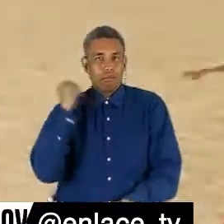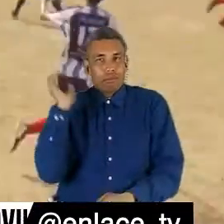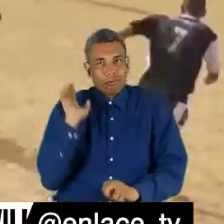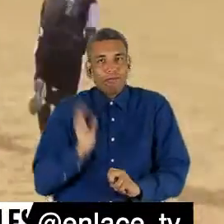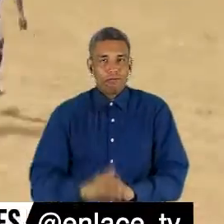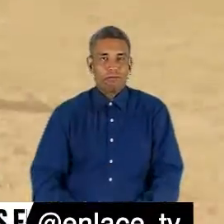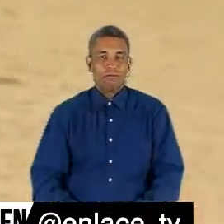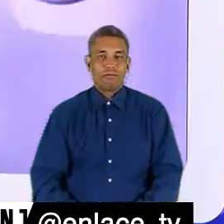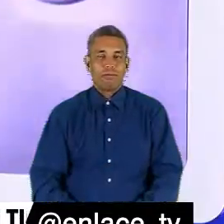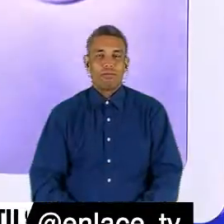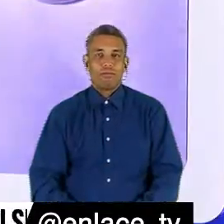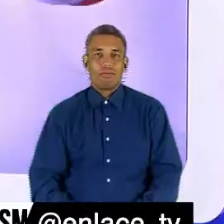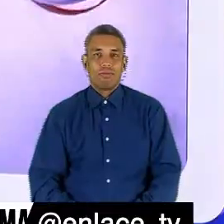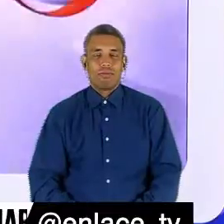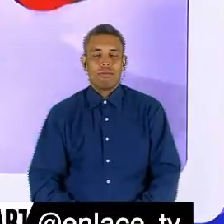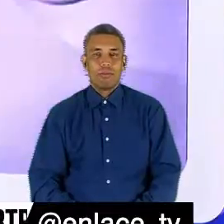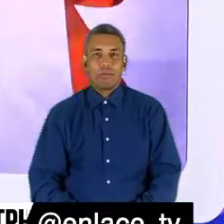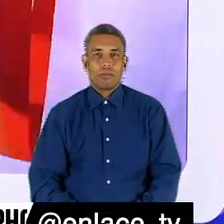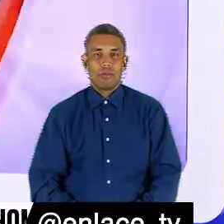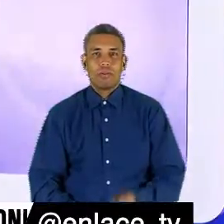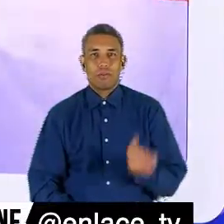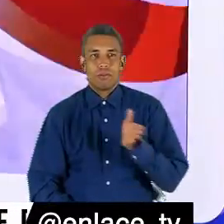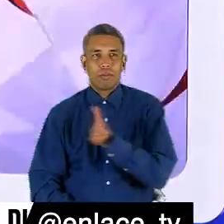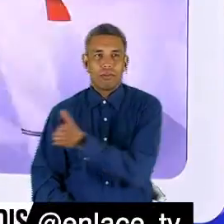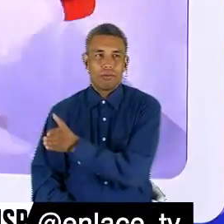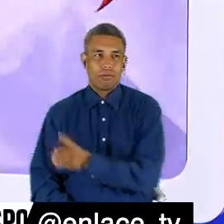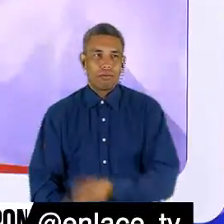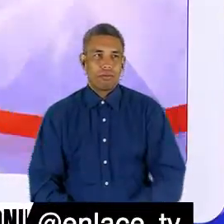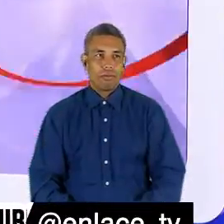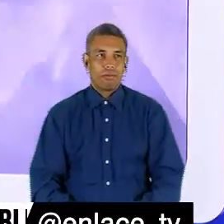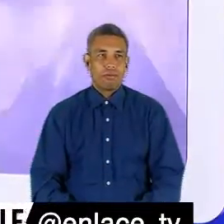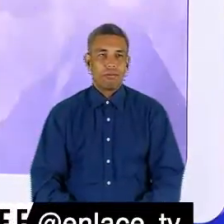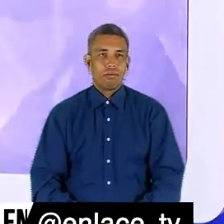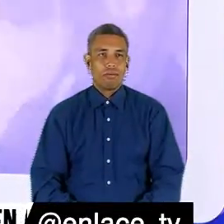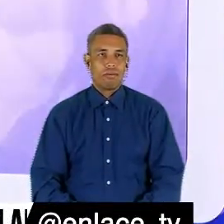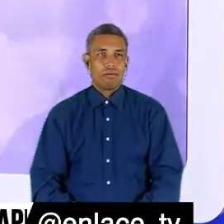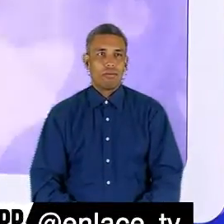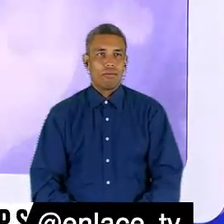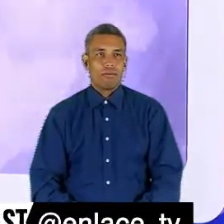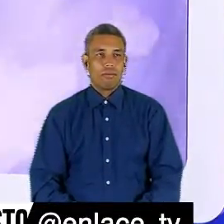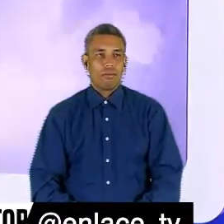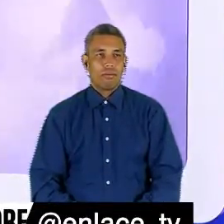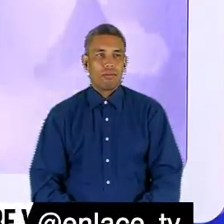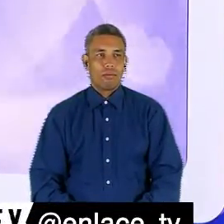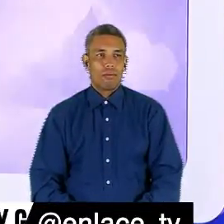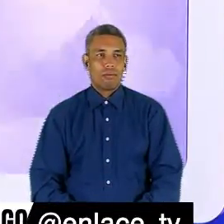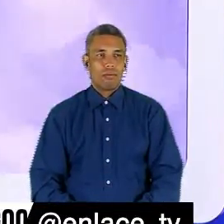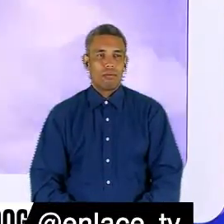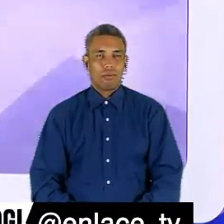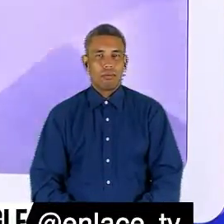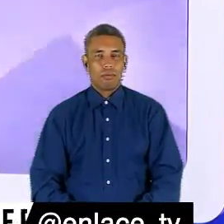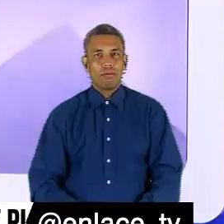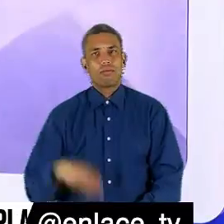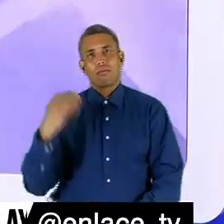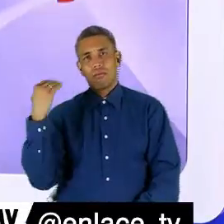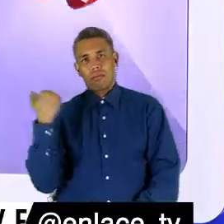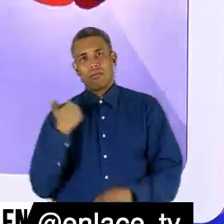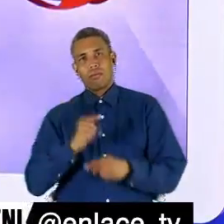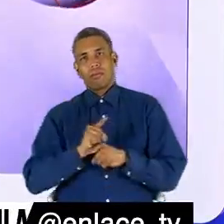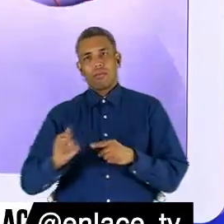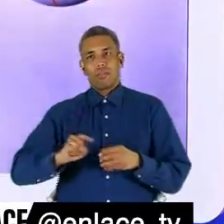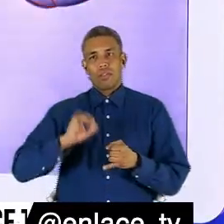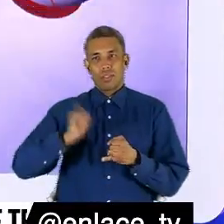municipales. El fin de semana se disputó la segunda válida del campeonato departamental de